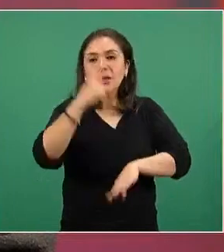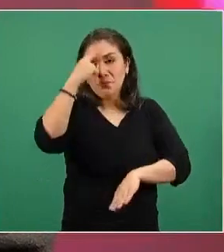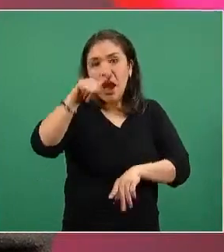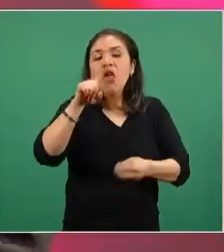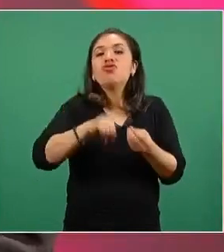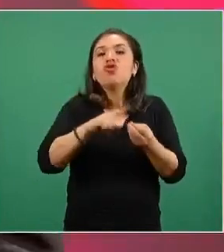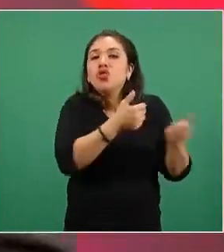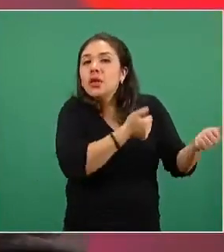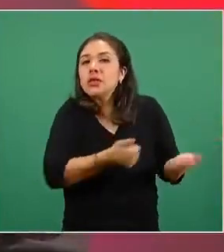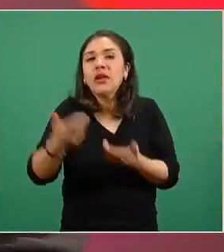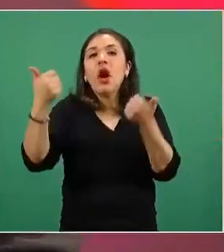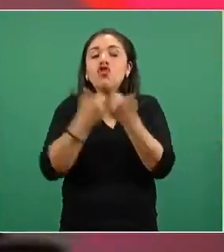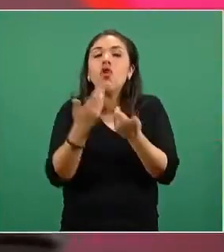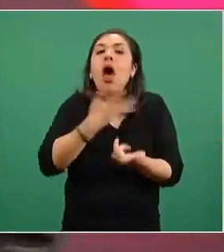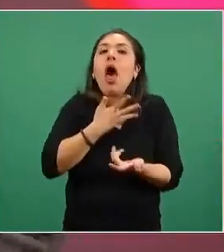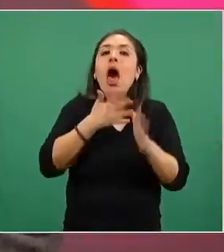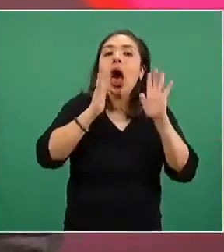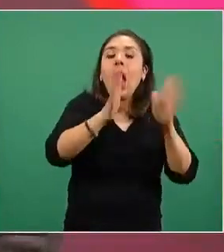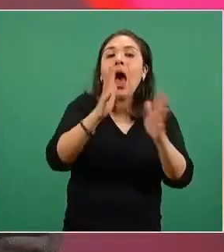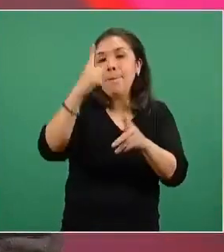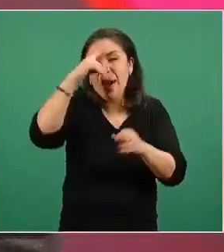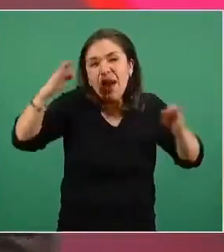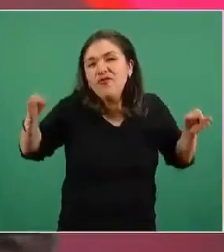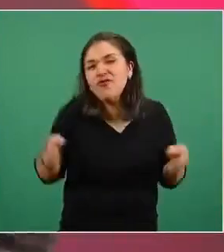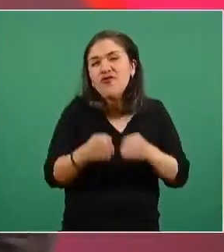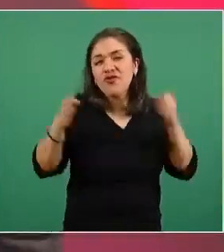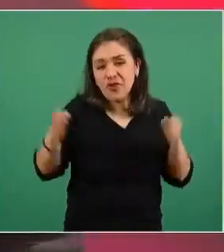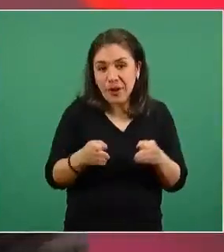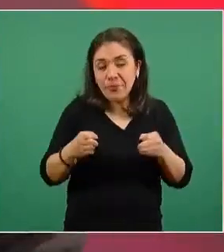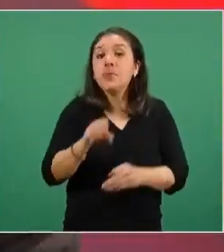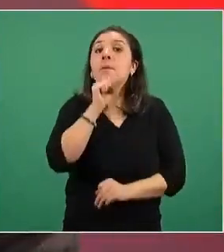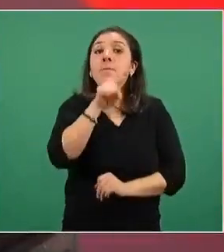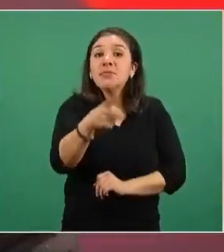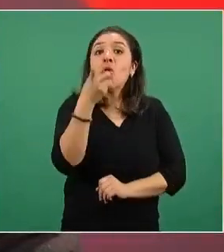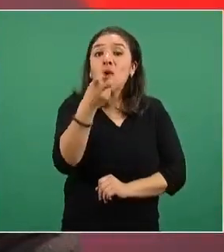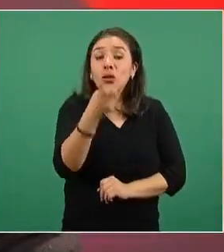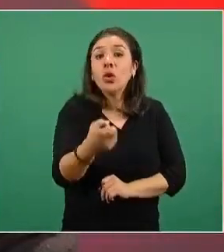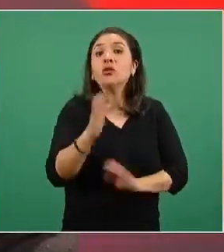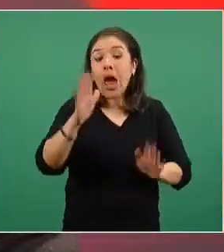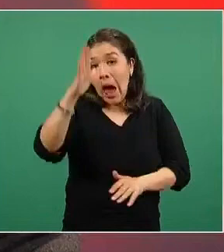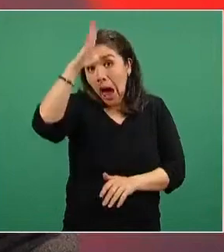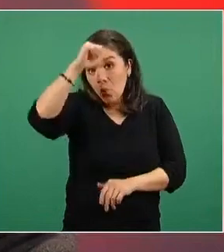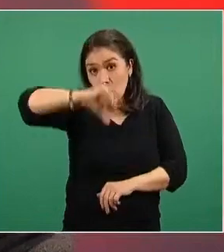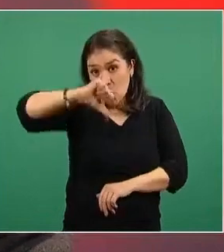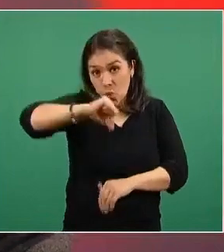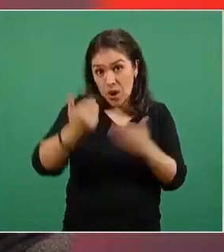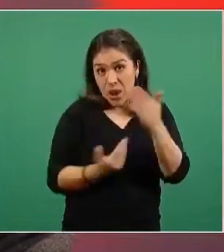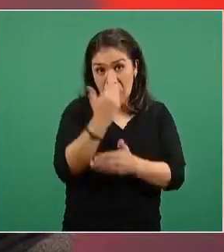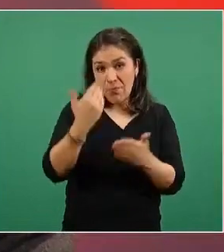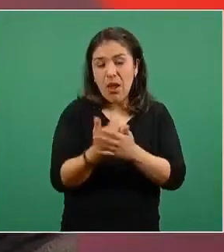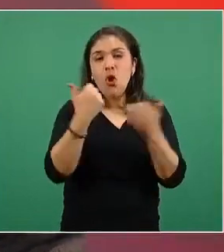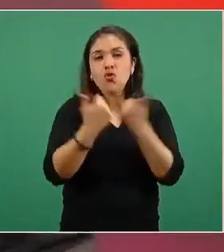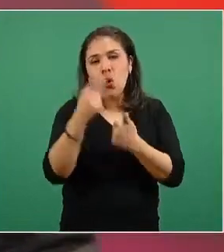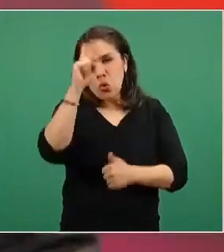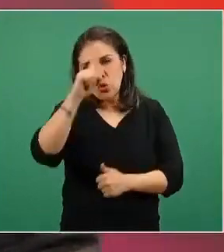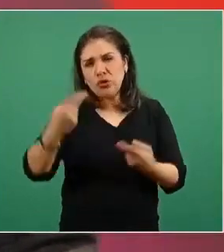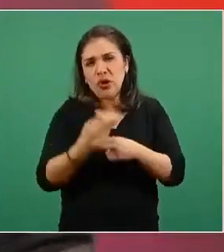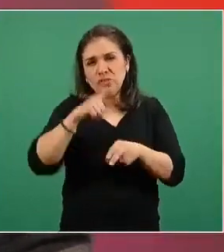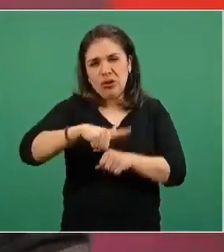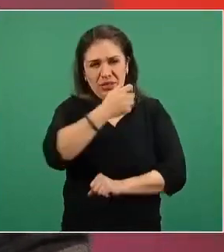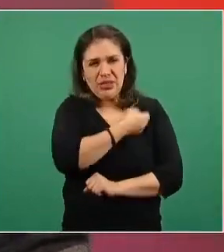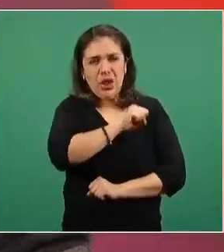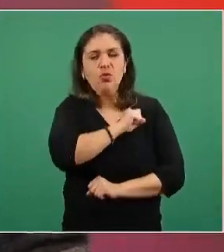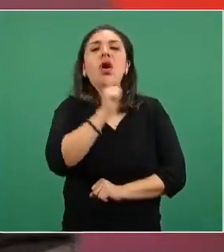ultracongelación asociada con la red de refrigeración. Y precisamente uno de los acuerdos de hoy del Consejo Nacional de Salud